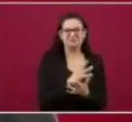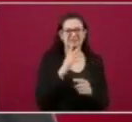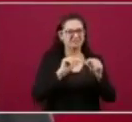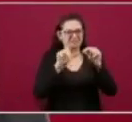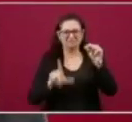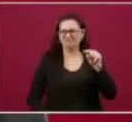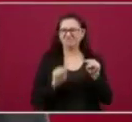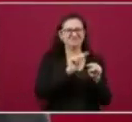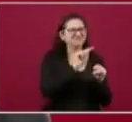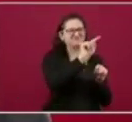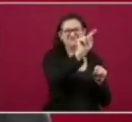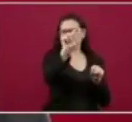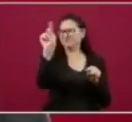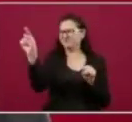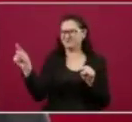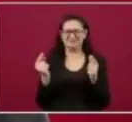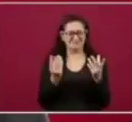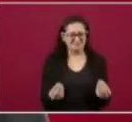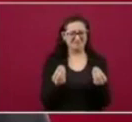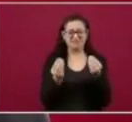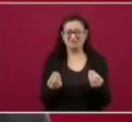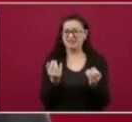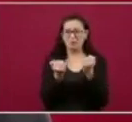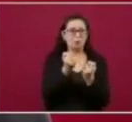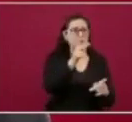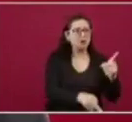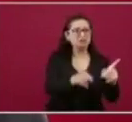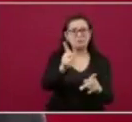a la Ciudad de México, que se estimó